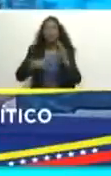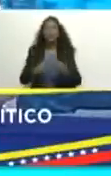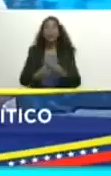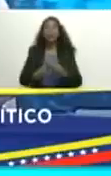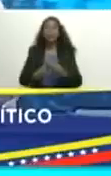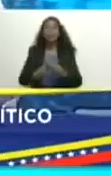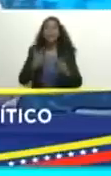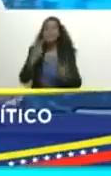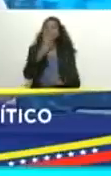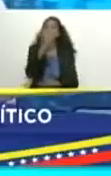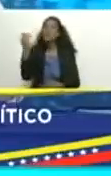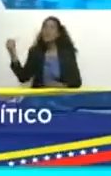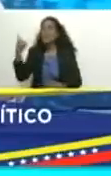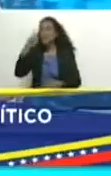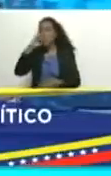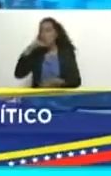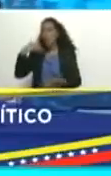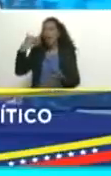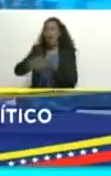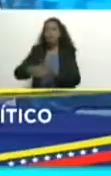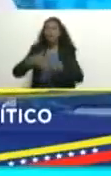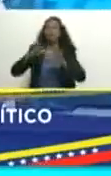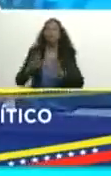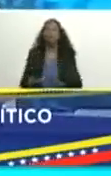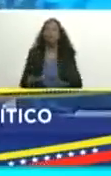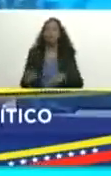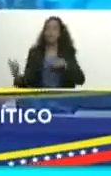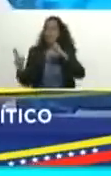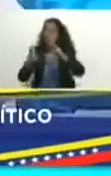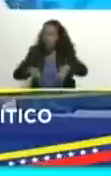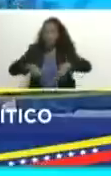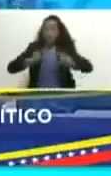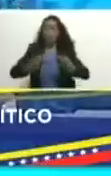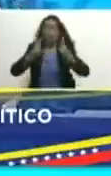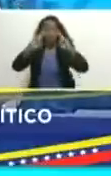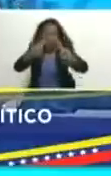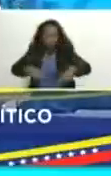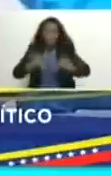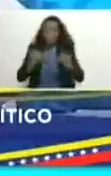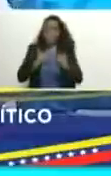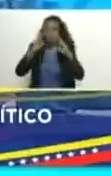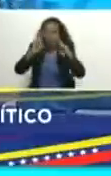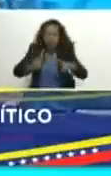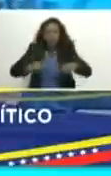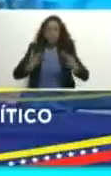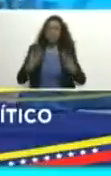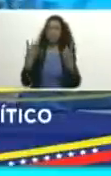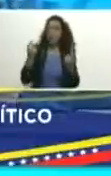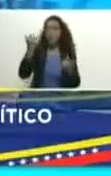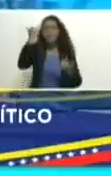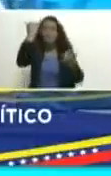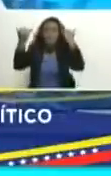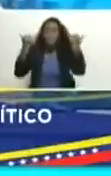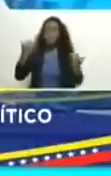así tengan 200 años, se pueden estancar. Tienen que renovarse, autorrenovarse, actualizarse,